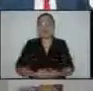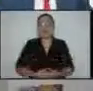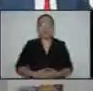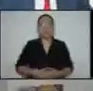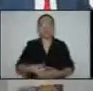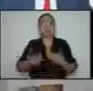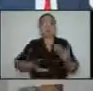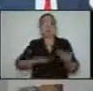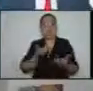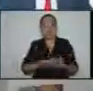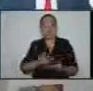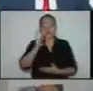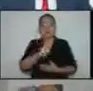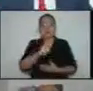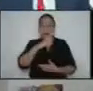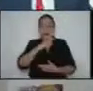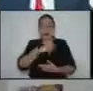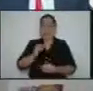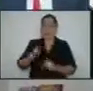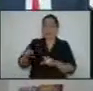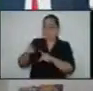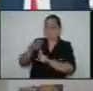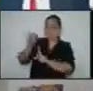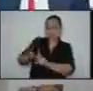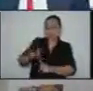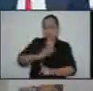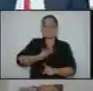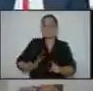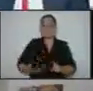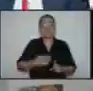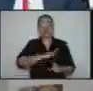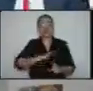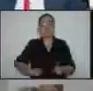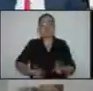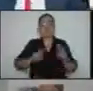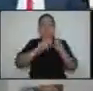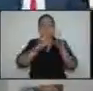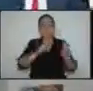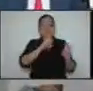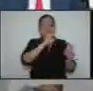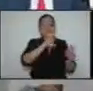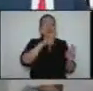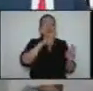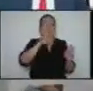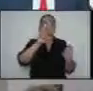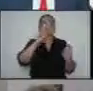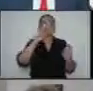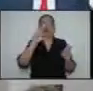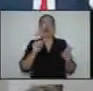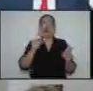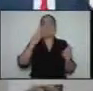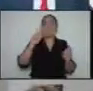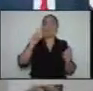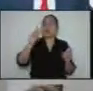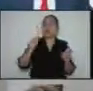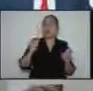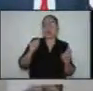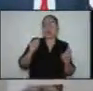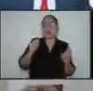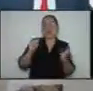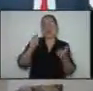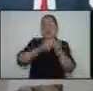la aparición de la presidenta municipal en la película Se Busca Papá, disponible en Netflix, de la siguiente